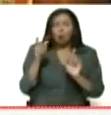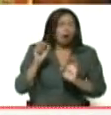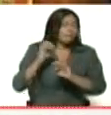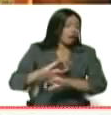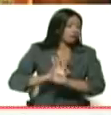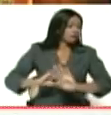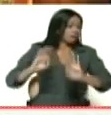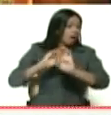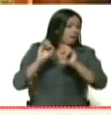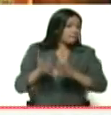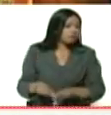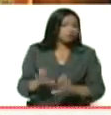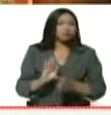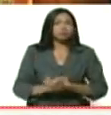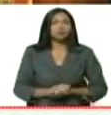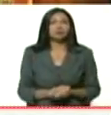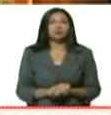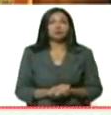señores.